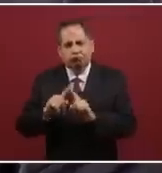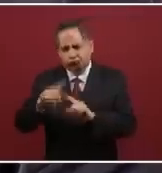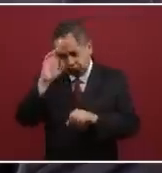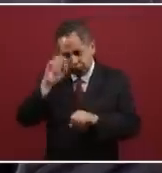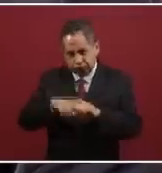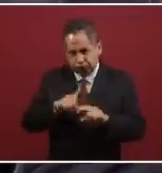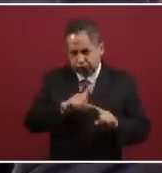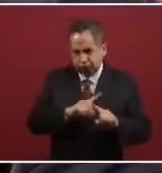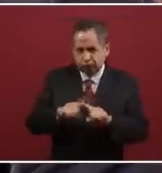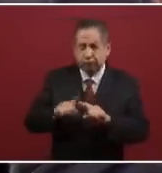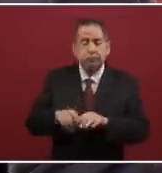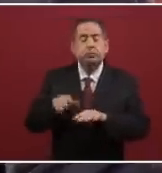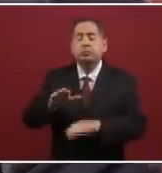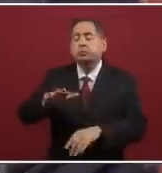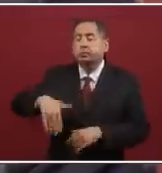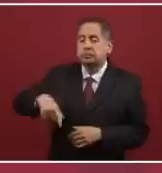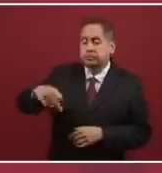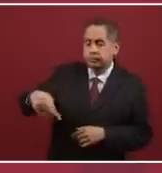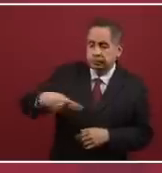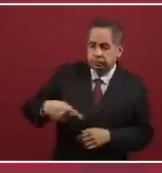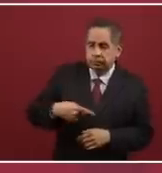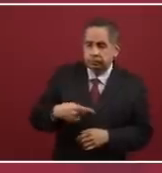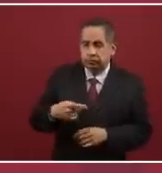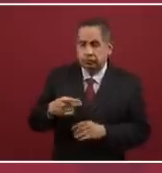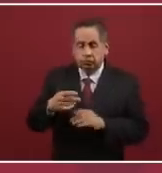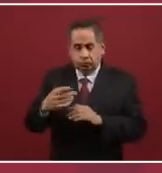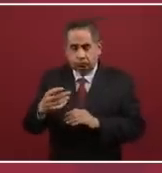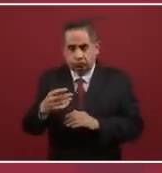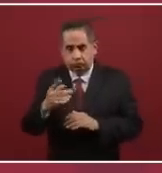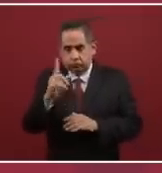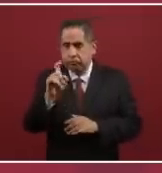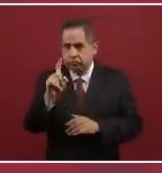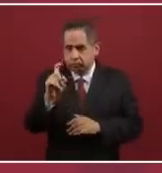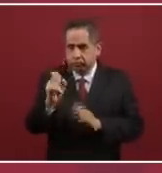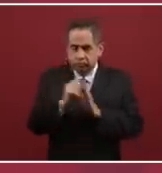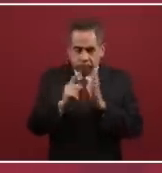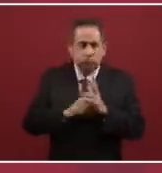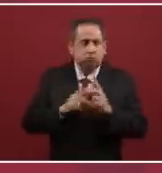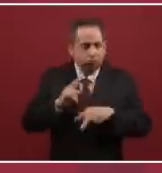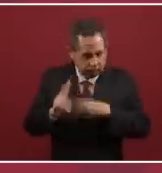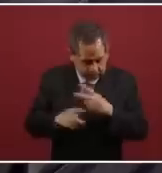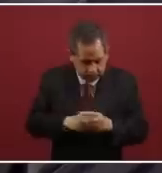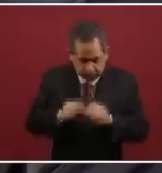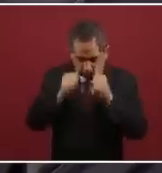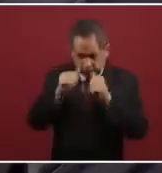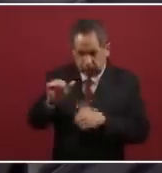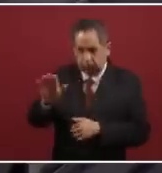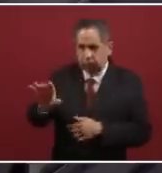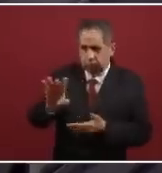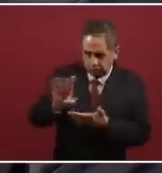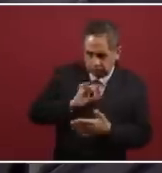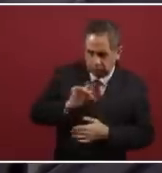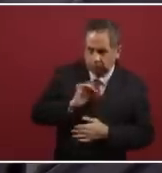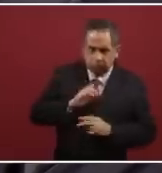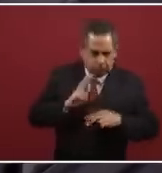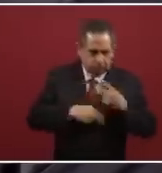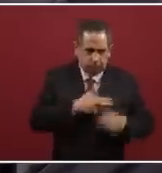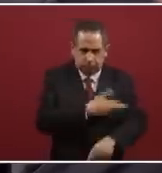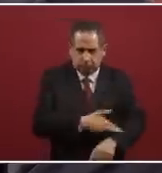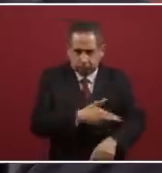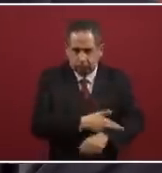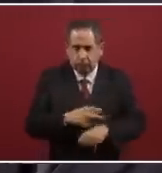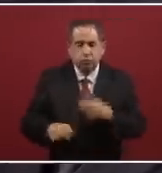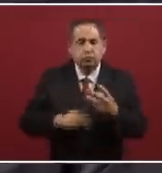cultural. Acerca de lo de la solicitud de lo del agua, lo vamos a tomar en cuenta, y de